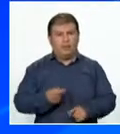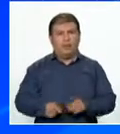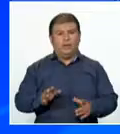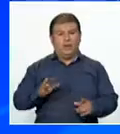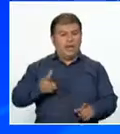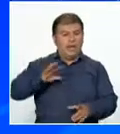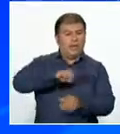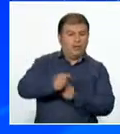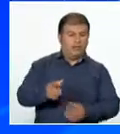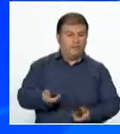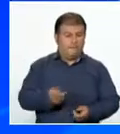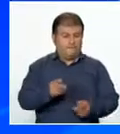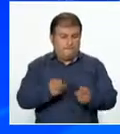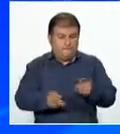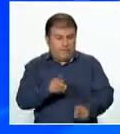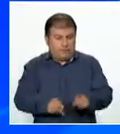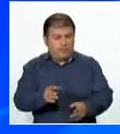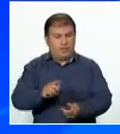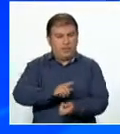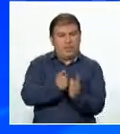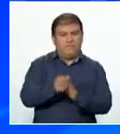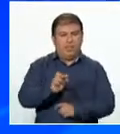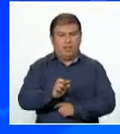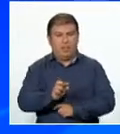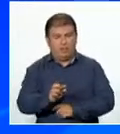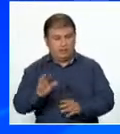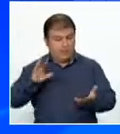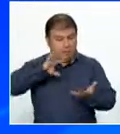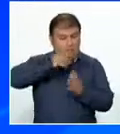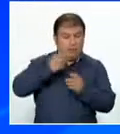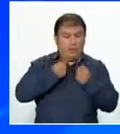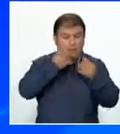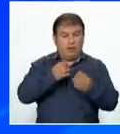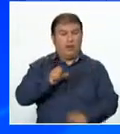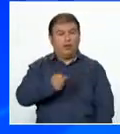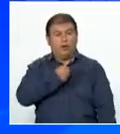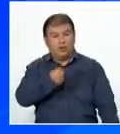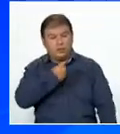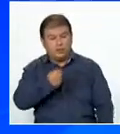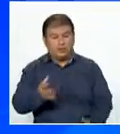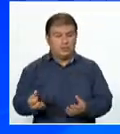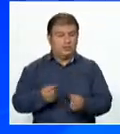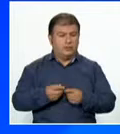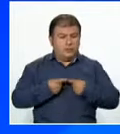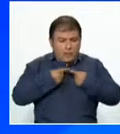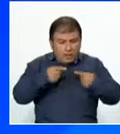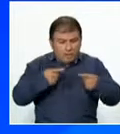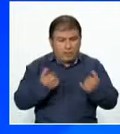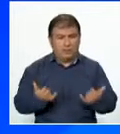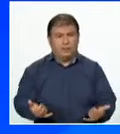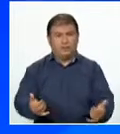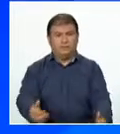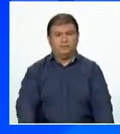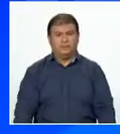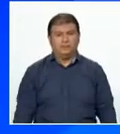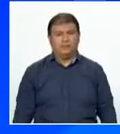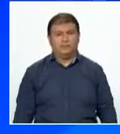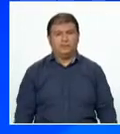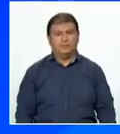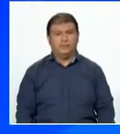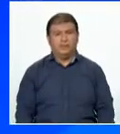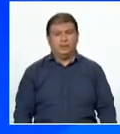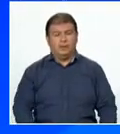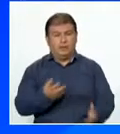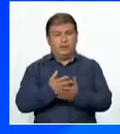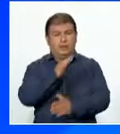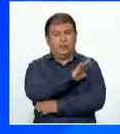asaltado a un cambista, ¿verdad? La información es confusa, está en desarrollo. En el lugar está José Montánchez. Nos amplía la información. Adelante.